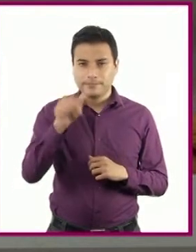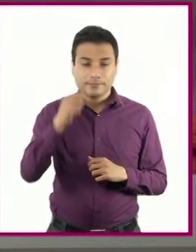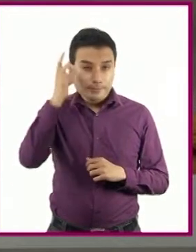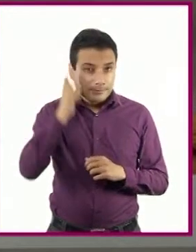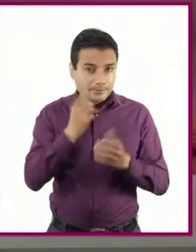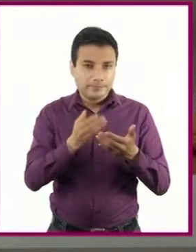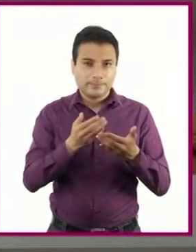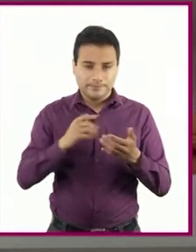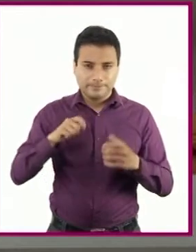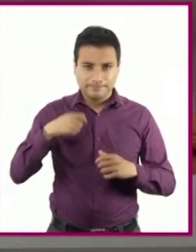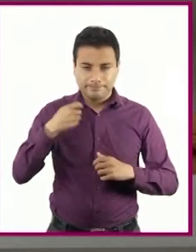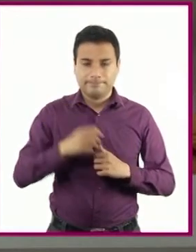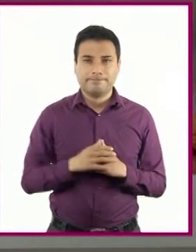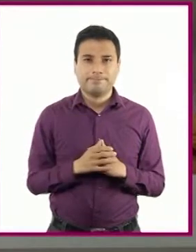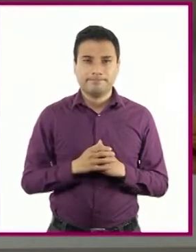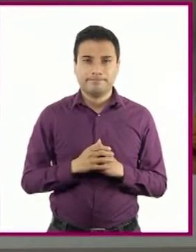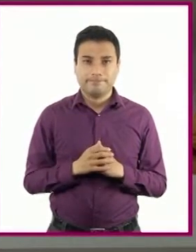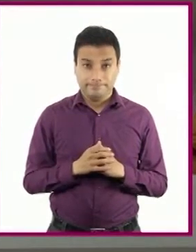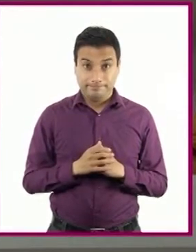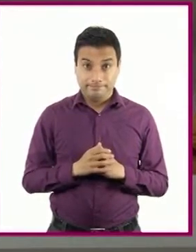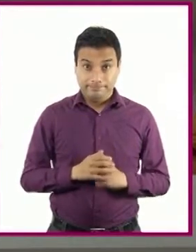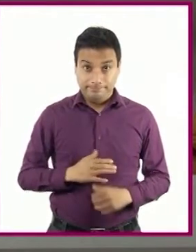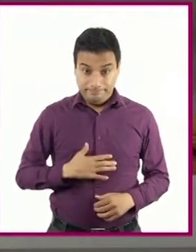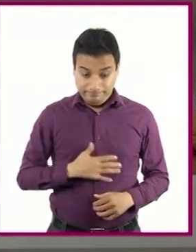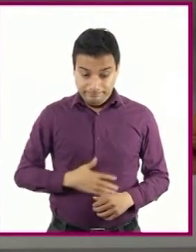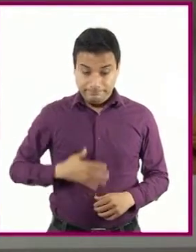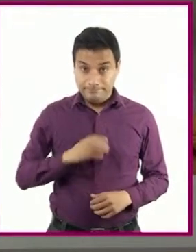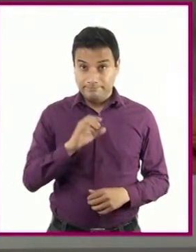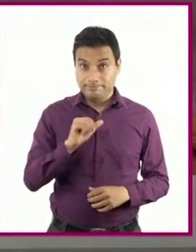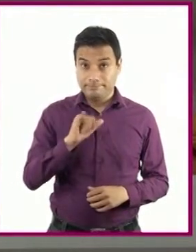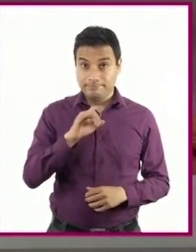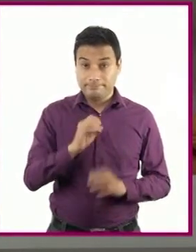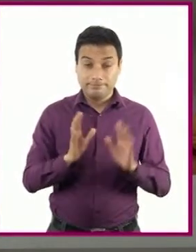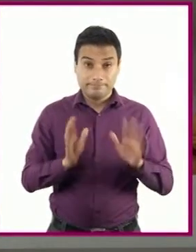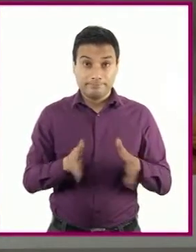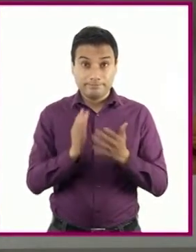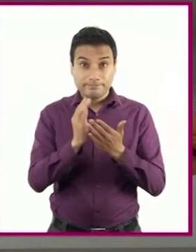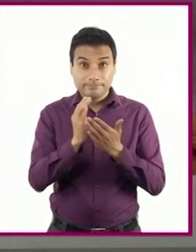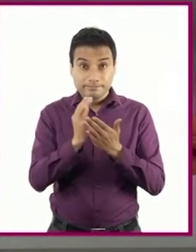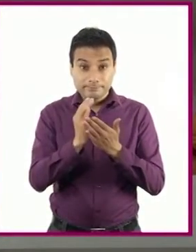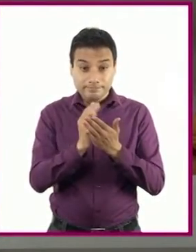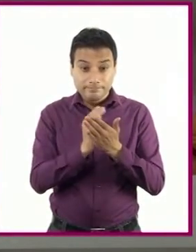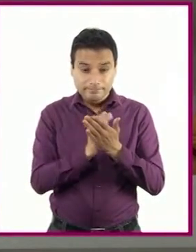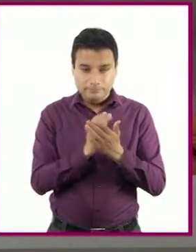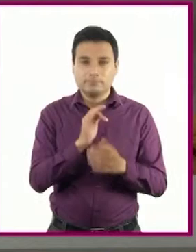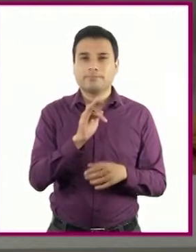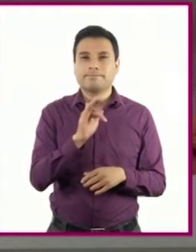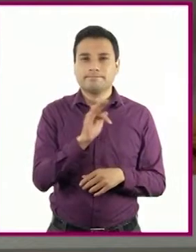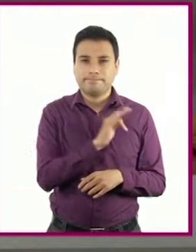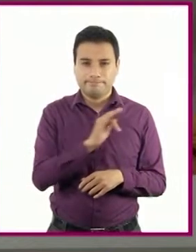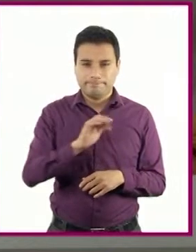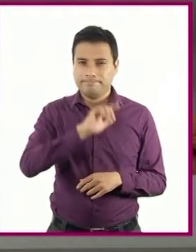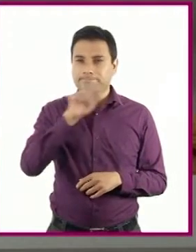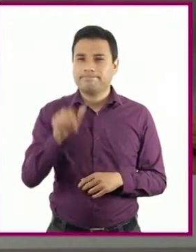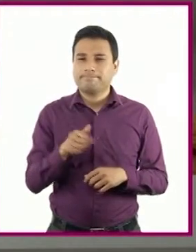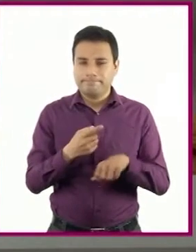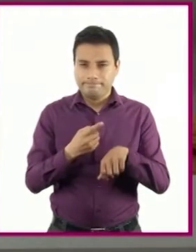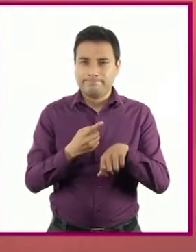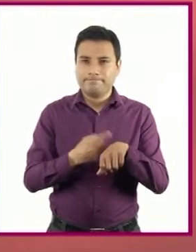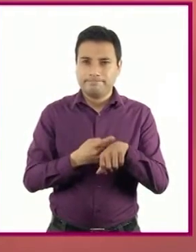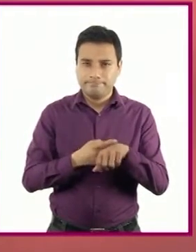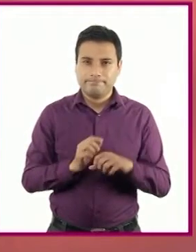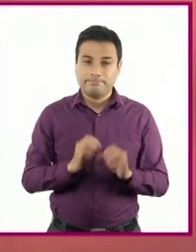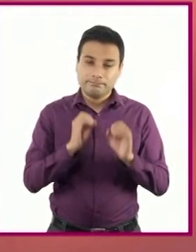al neutralizar el ácido del estómago puede absorberse y provocar algunas alteraciones en el organismo.